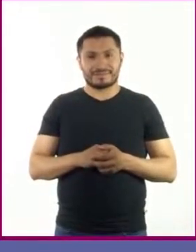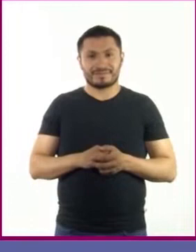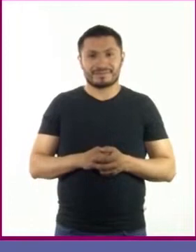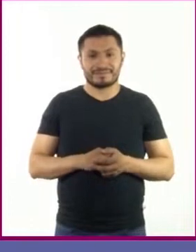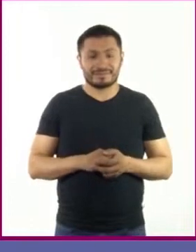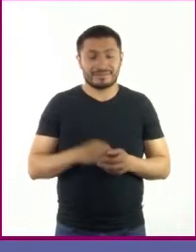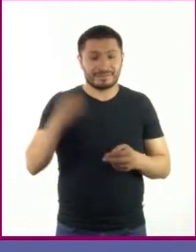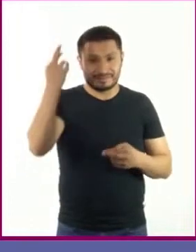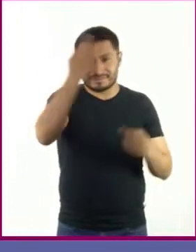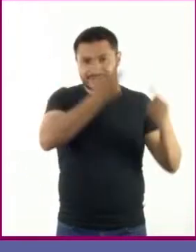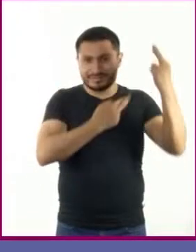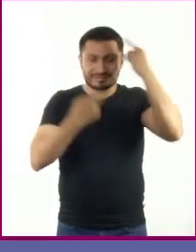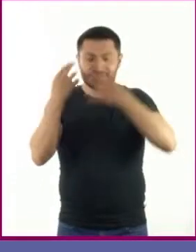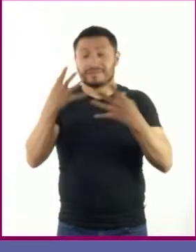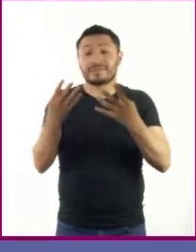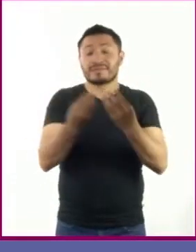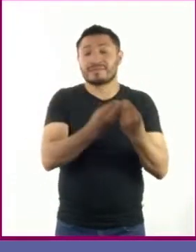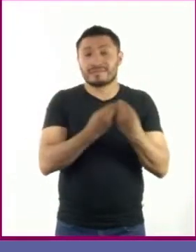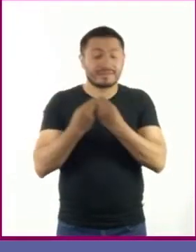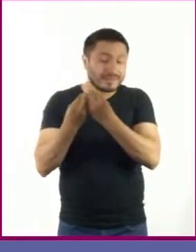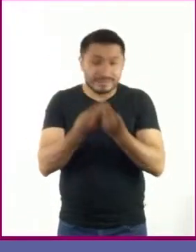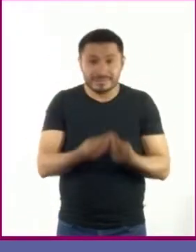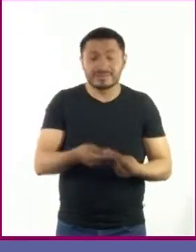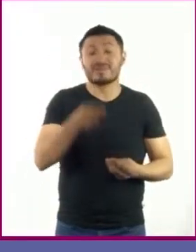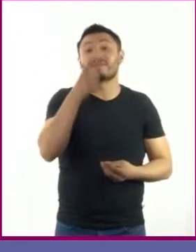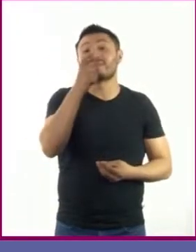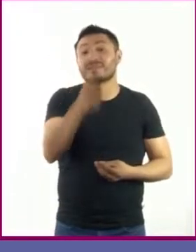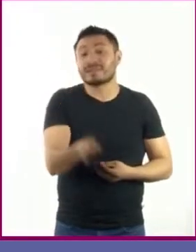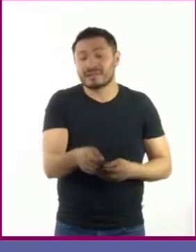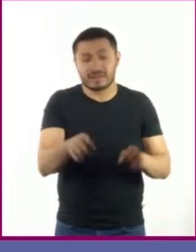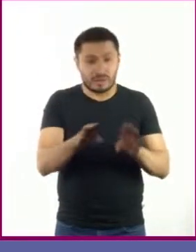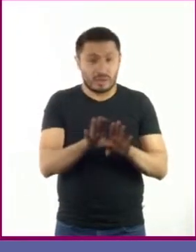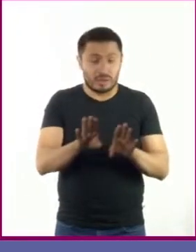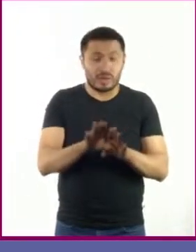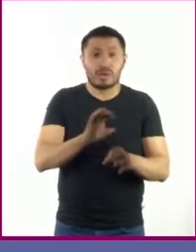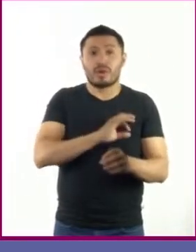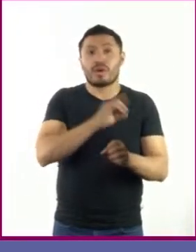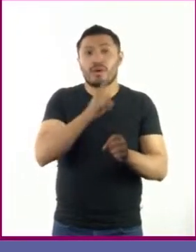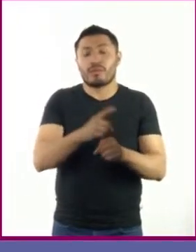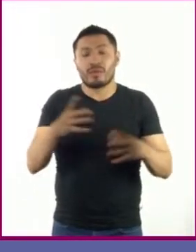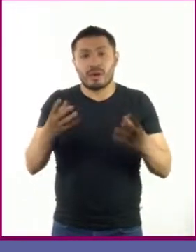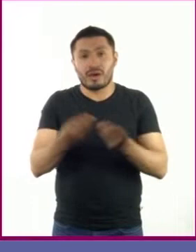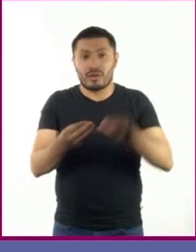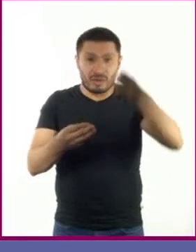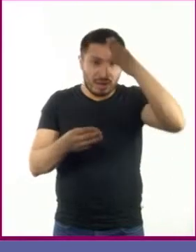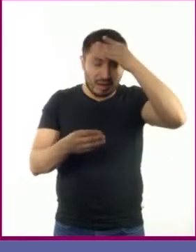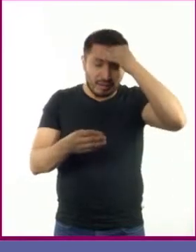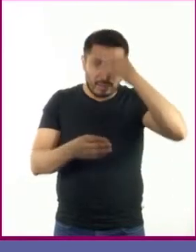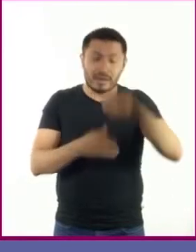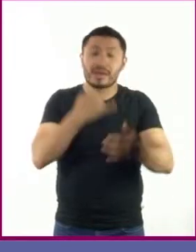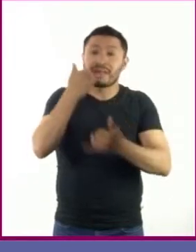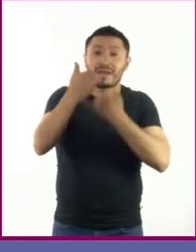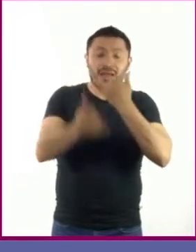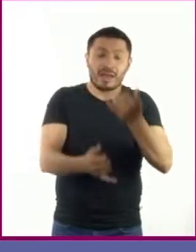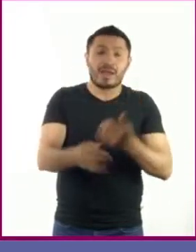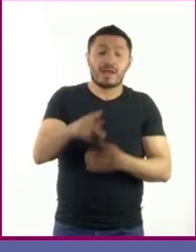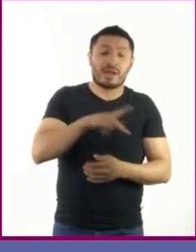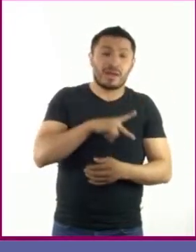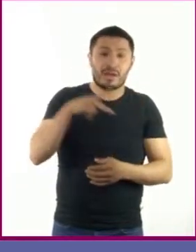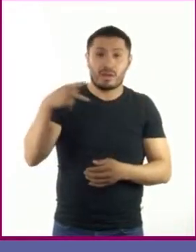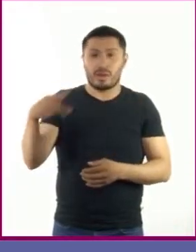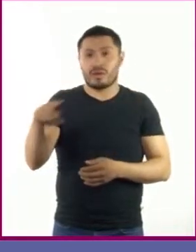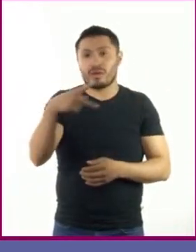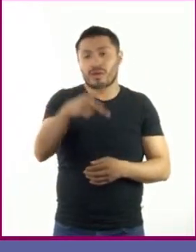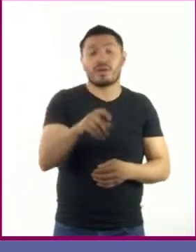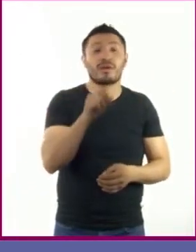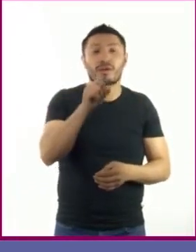La revisión colaborativa se puede considerar como una oportunidad para aprender, tanto de los errores propios como de la